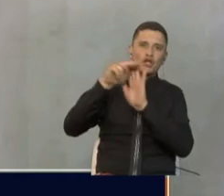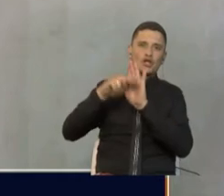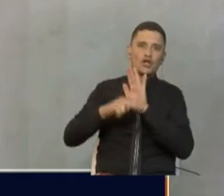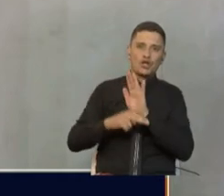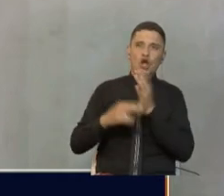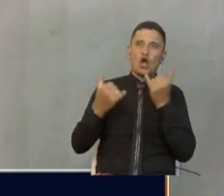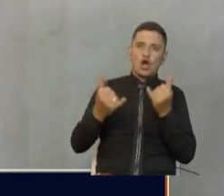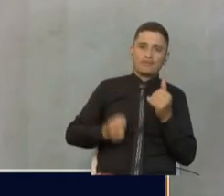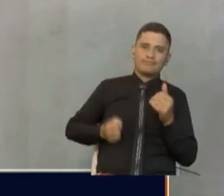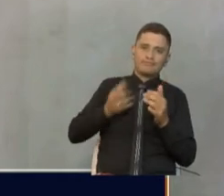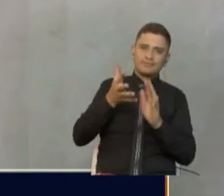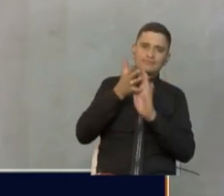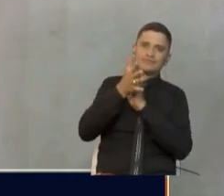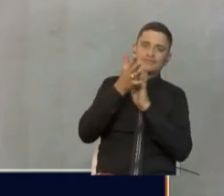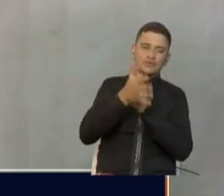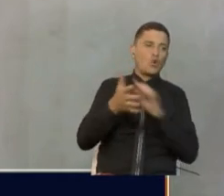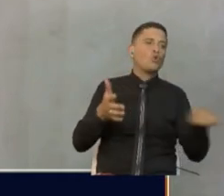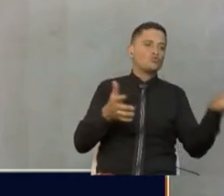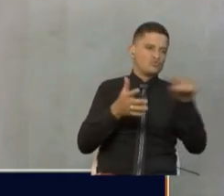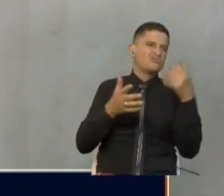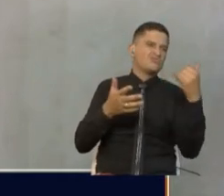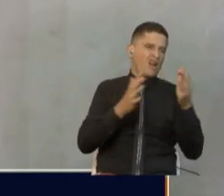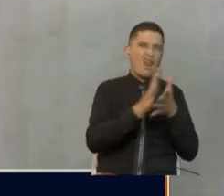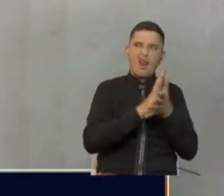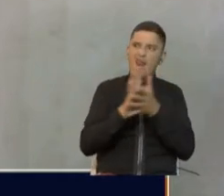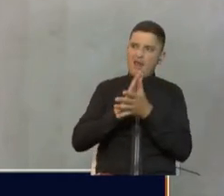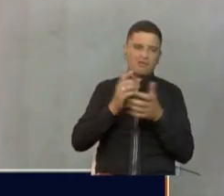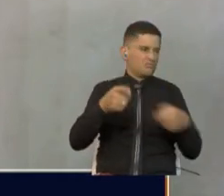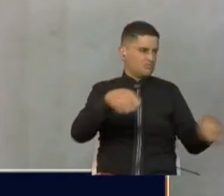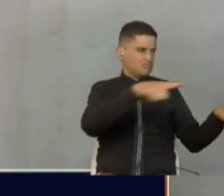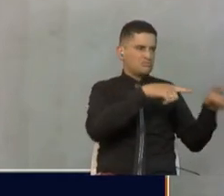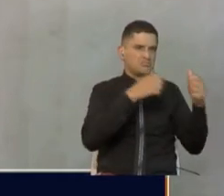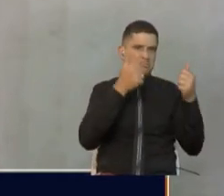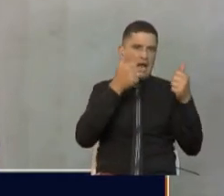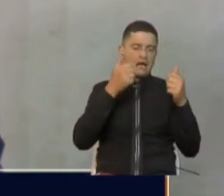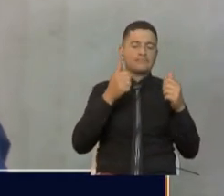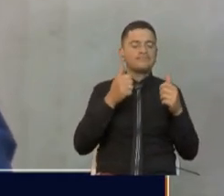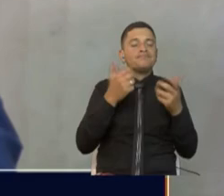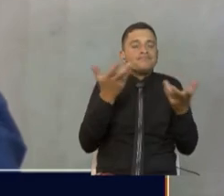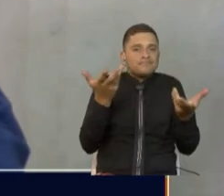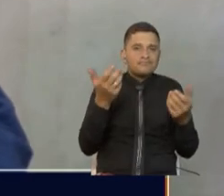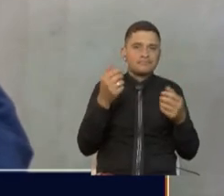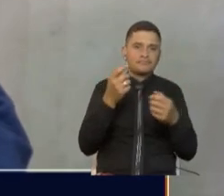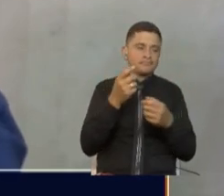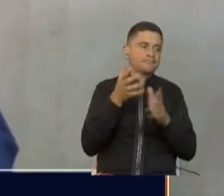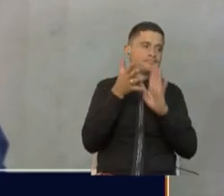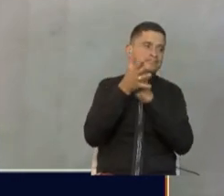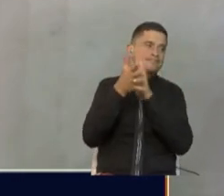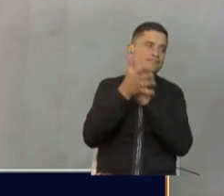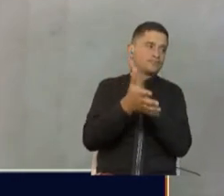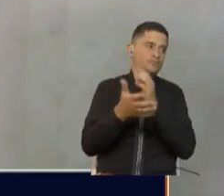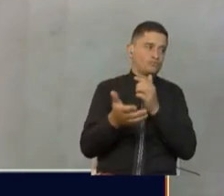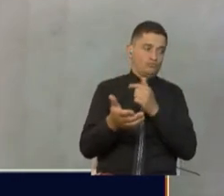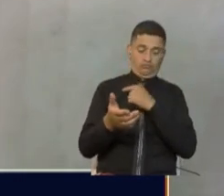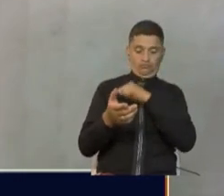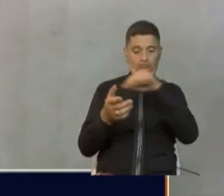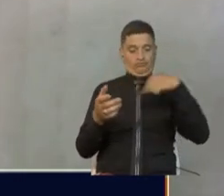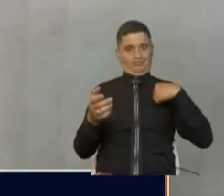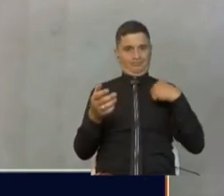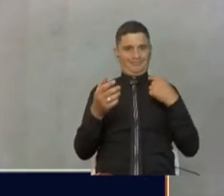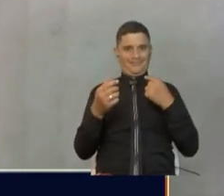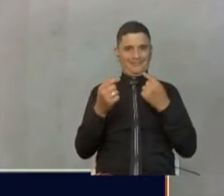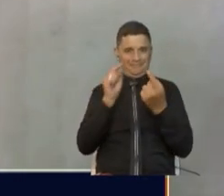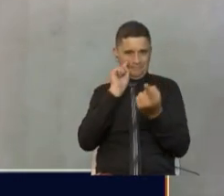hoy se han descrito y que ustedes han definido muy bien. Es por ello que nosotros, dentro